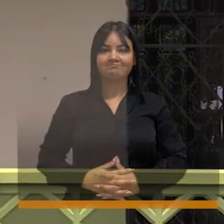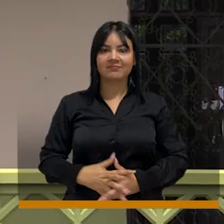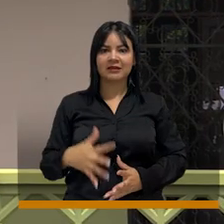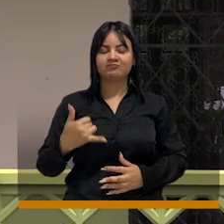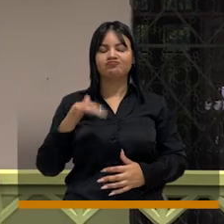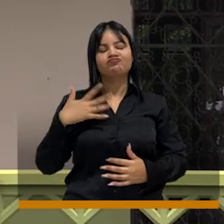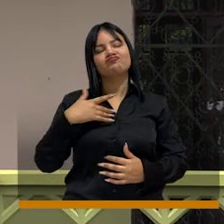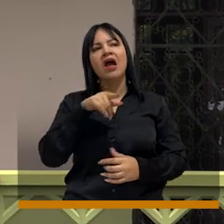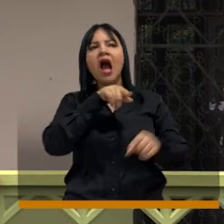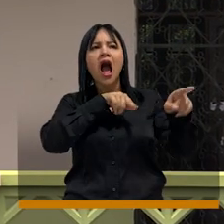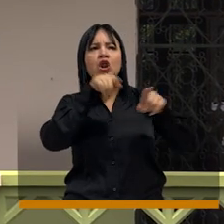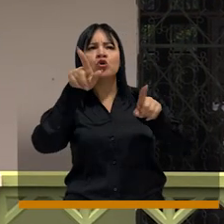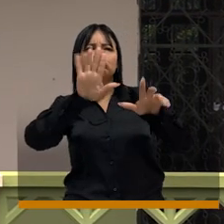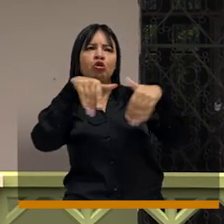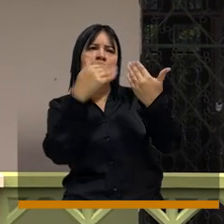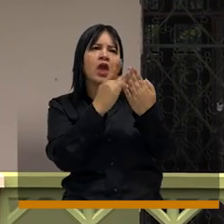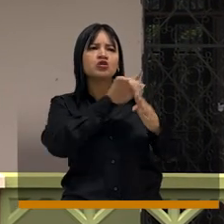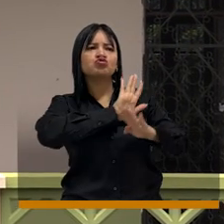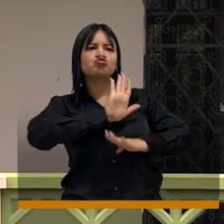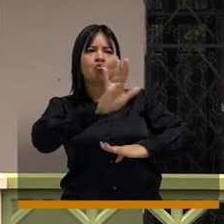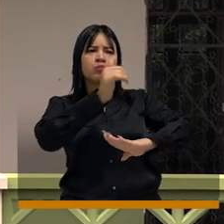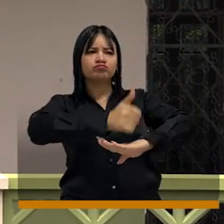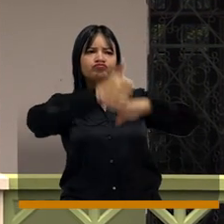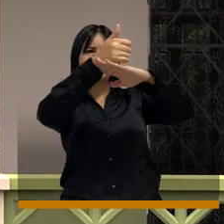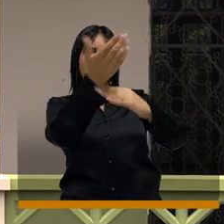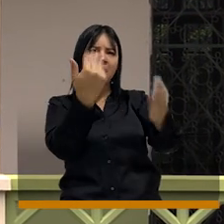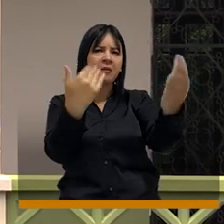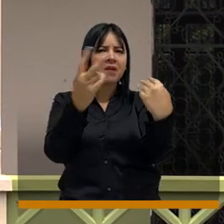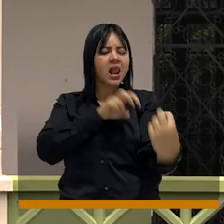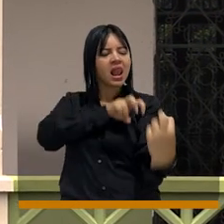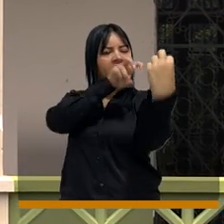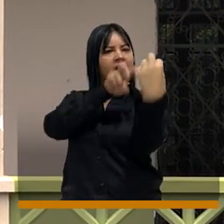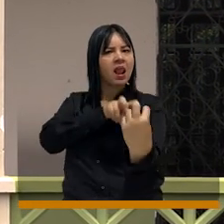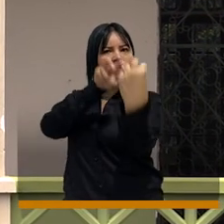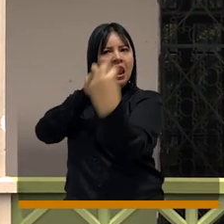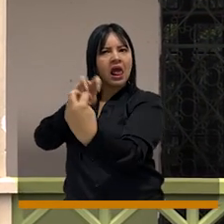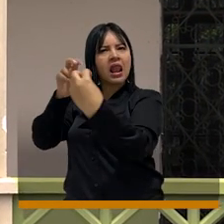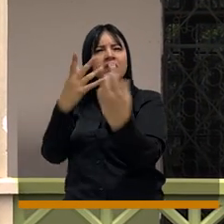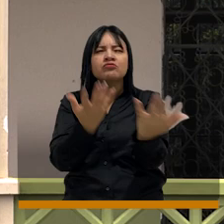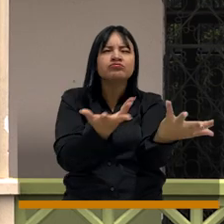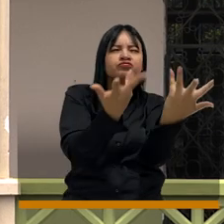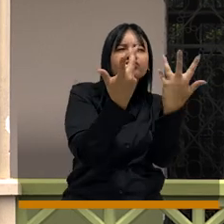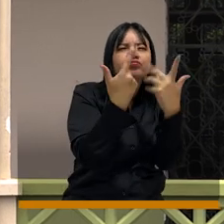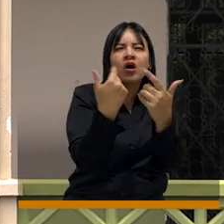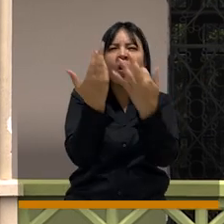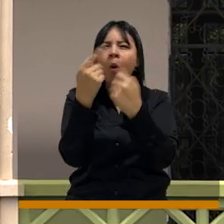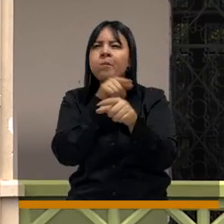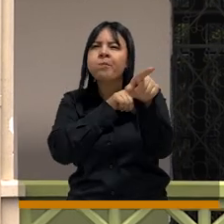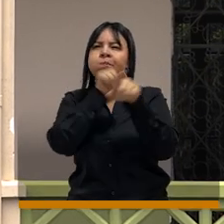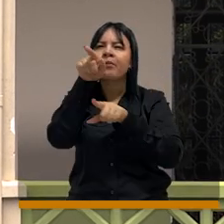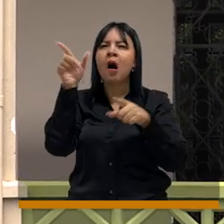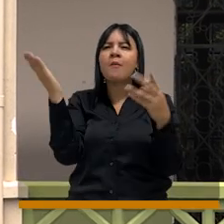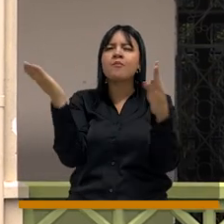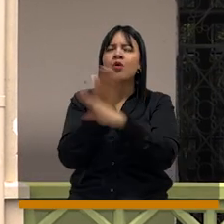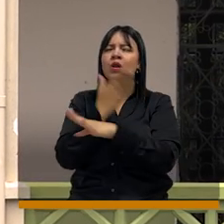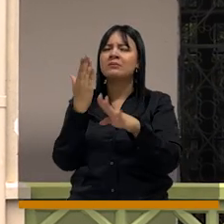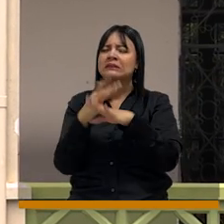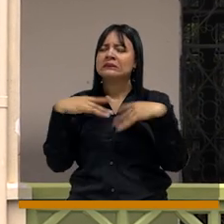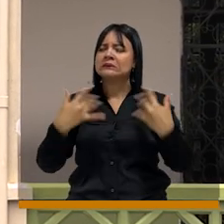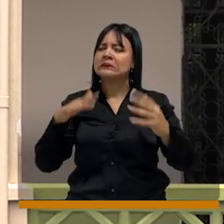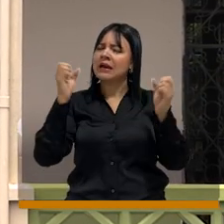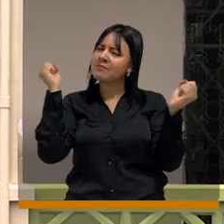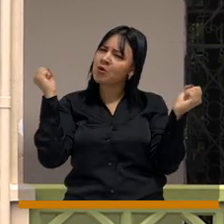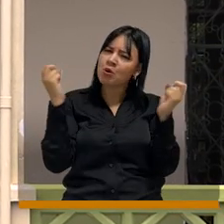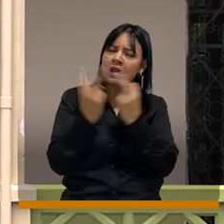tuvimos la oportunidad de sentarnos con los rectores de nuestras instituciones educativas y nos han contado las problemáticas tan grandes en